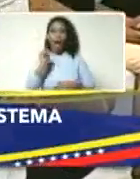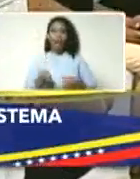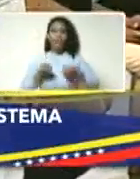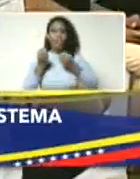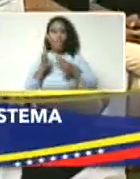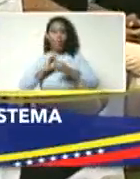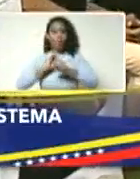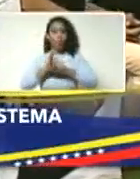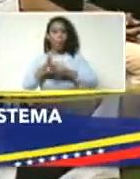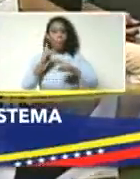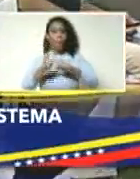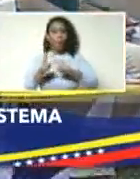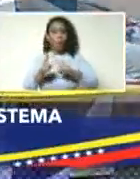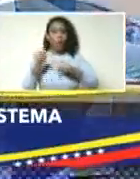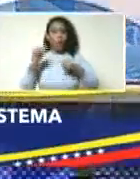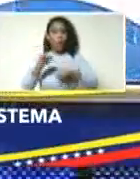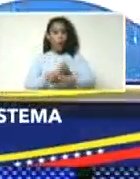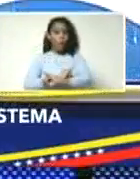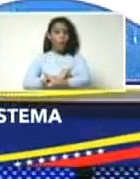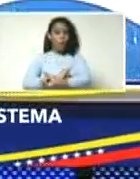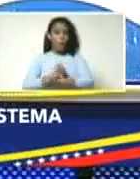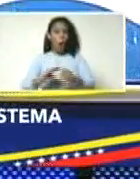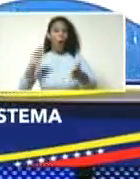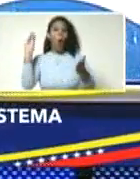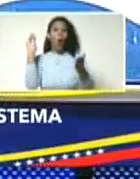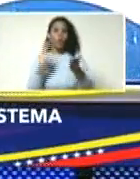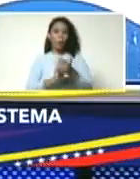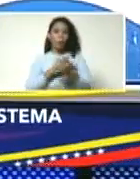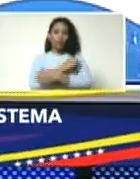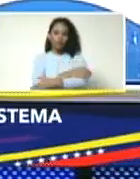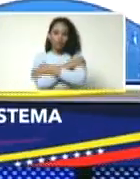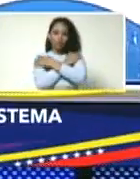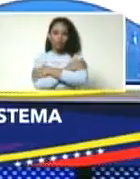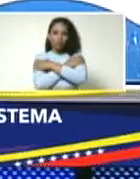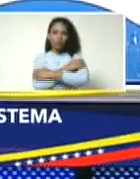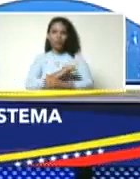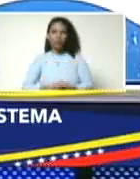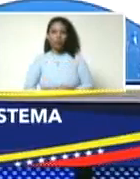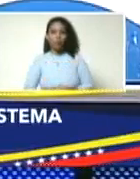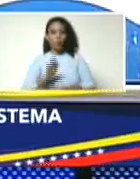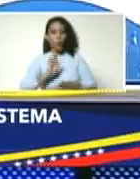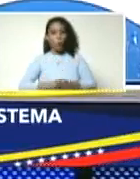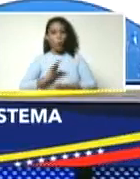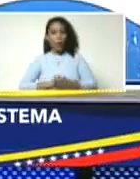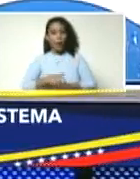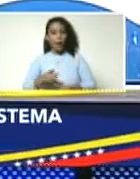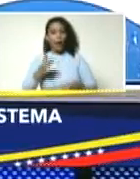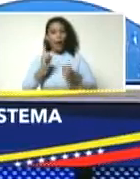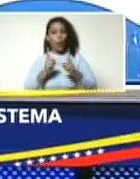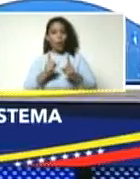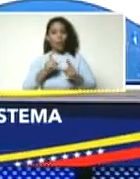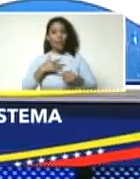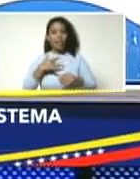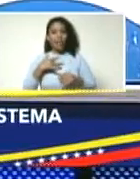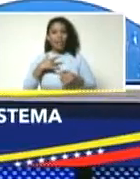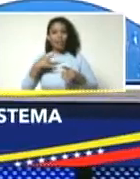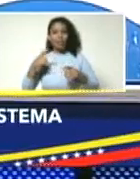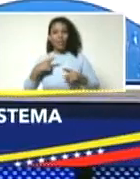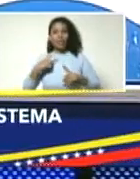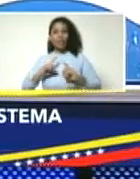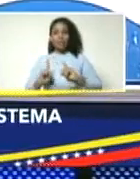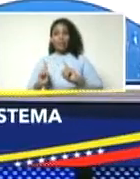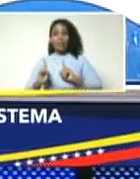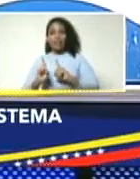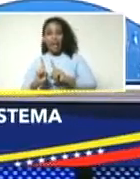cuidarnos, pero apenas esto pase, volvemos a abrazarnos. Porque a uno, bueno, lo que le provoca es acercarse,